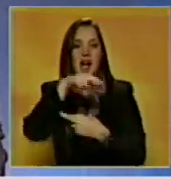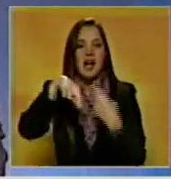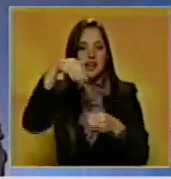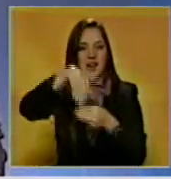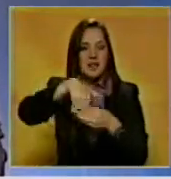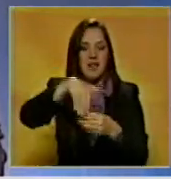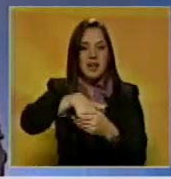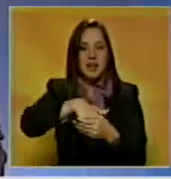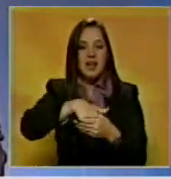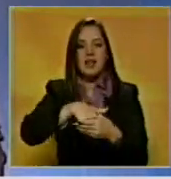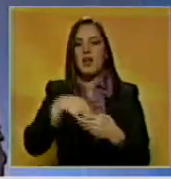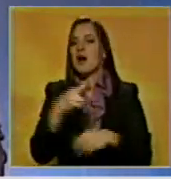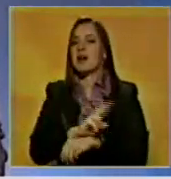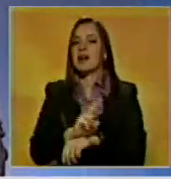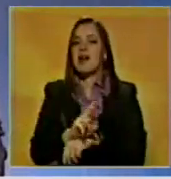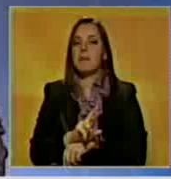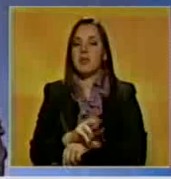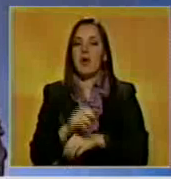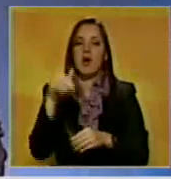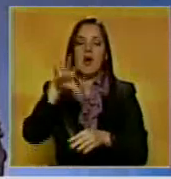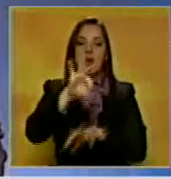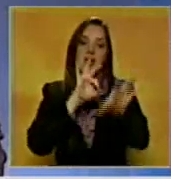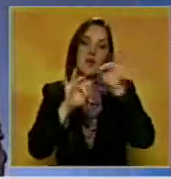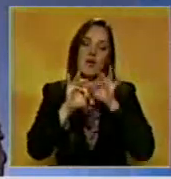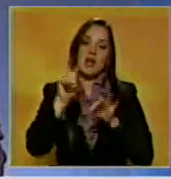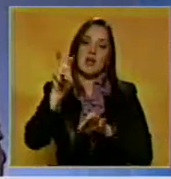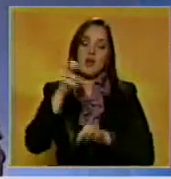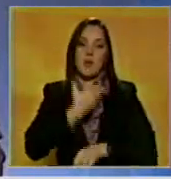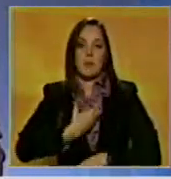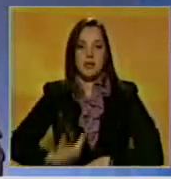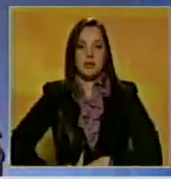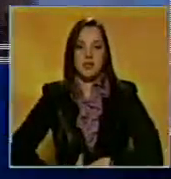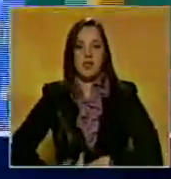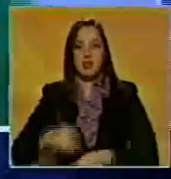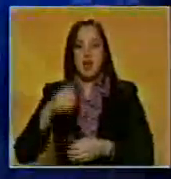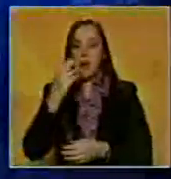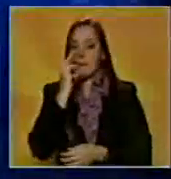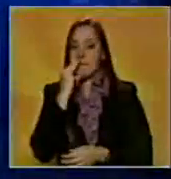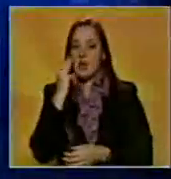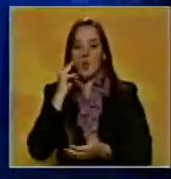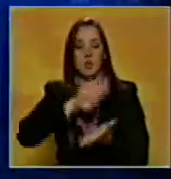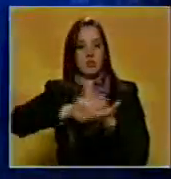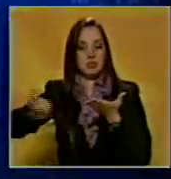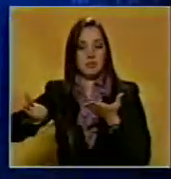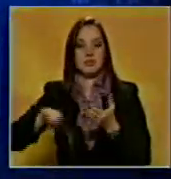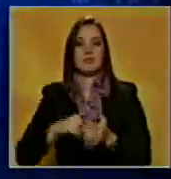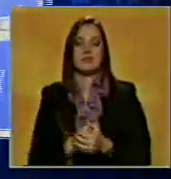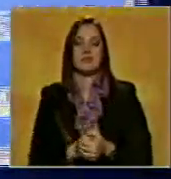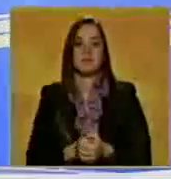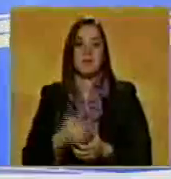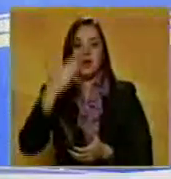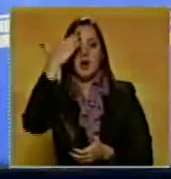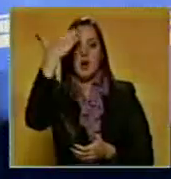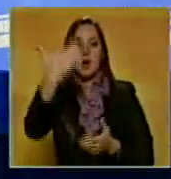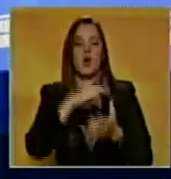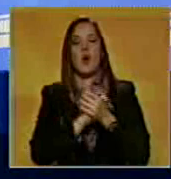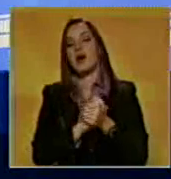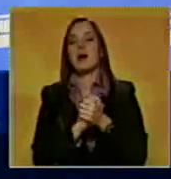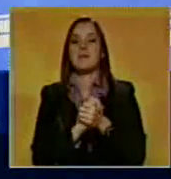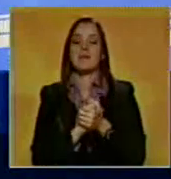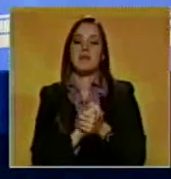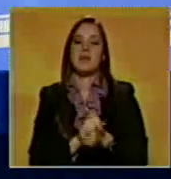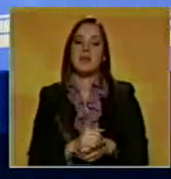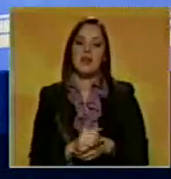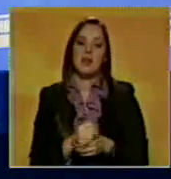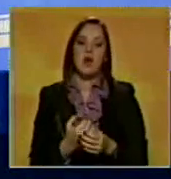Liz Flores nos tiene un reporte desde la sede de Causa R. Adelante, Liz. Hola, ¿qué tal, amigos? Muchísimas gracias a los compañeros que se encuentran